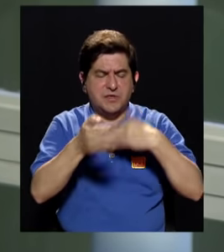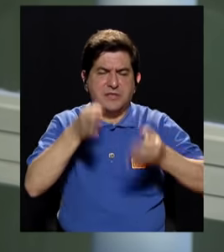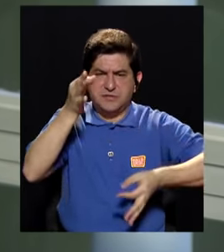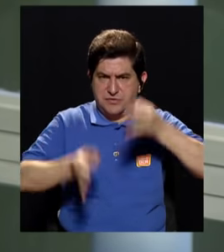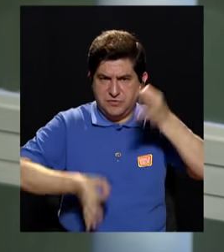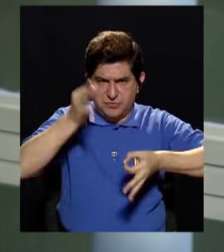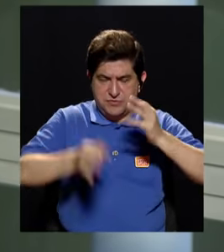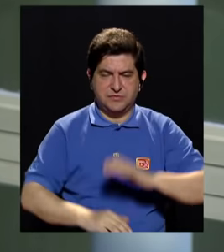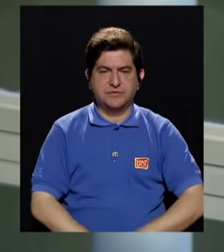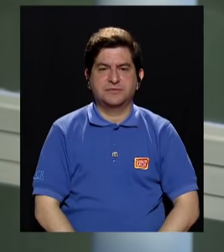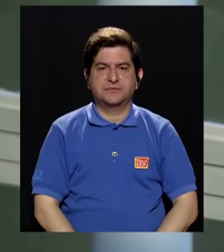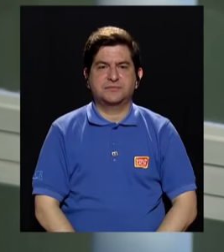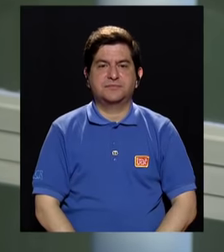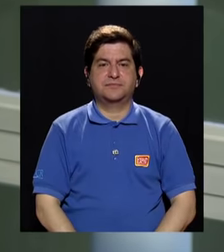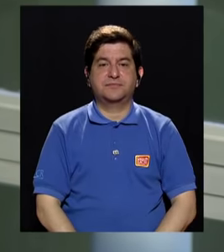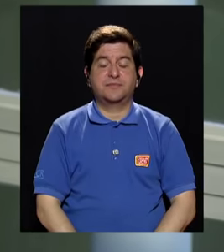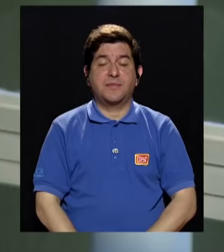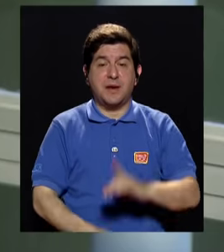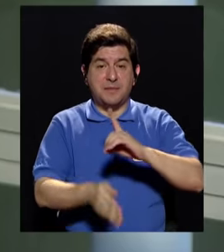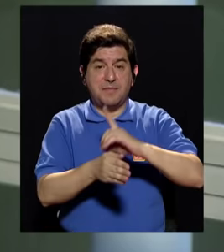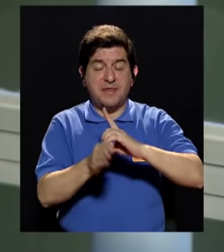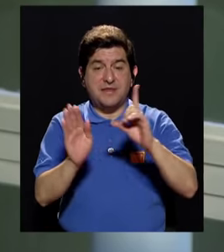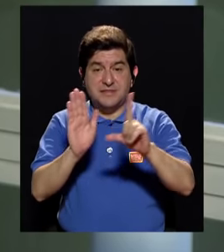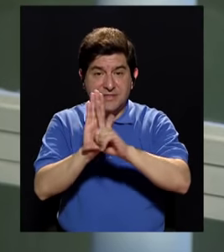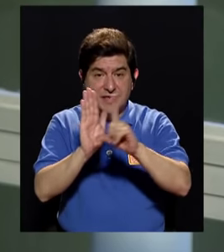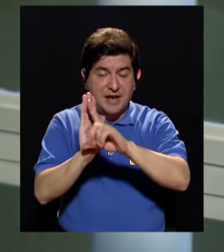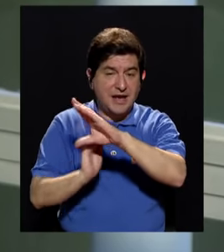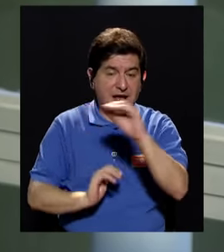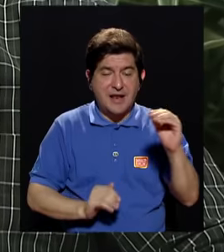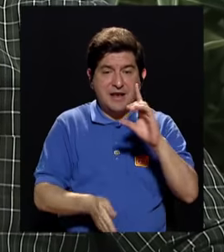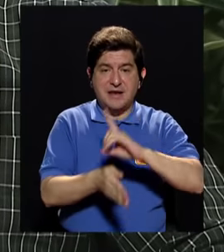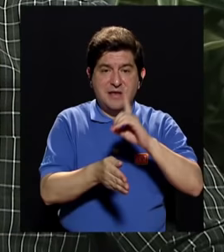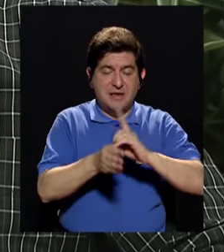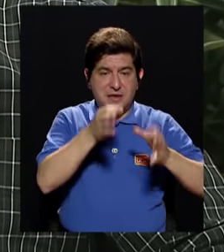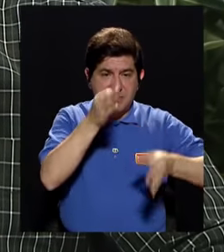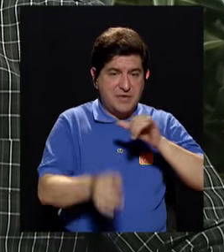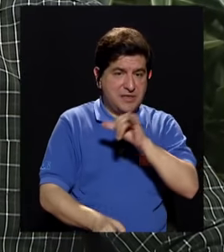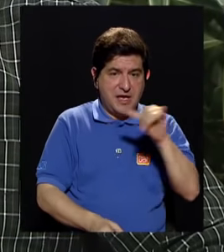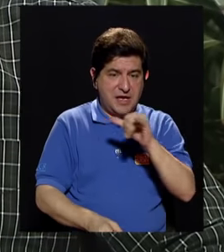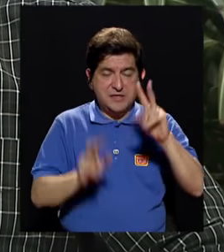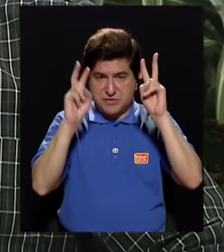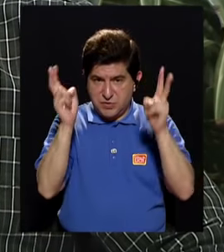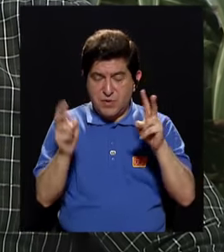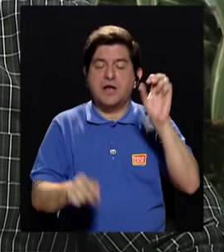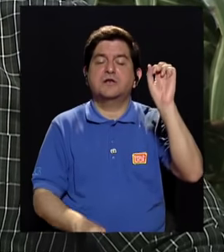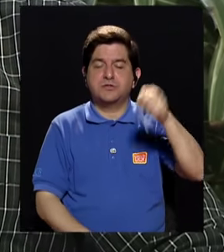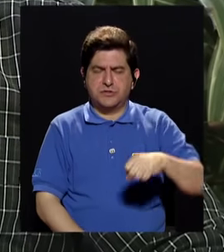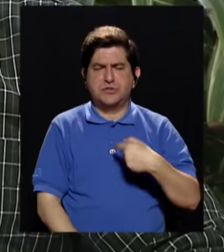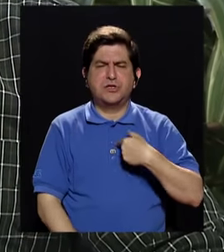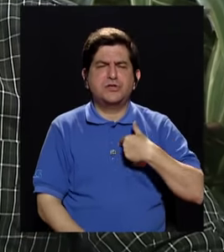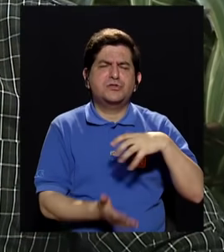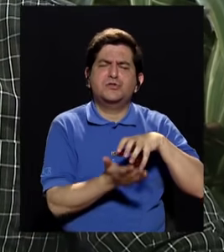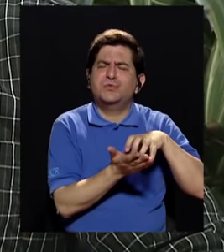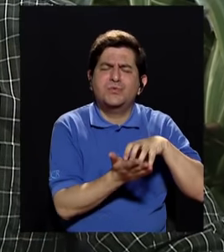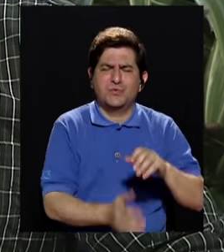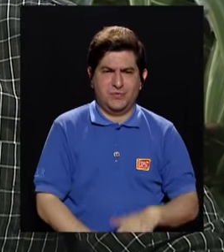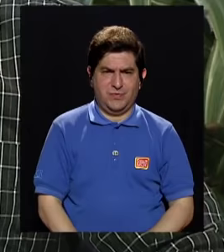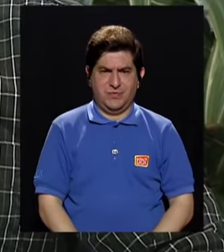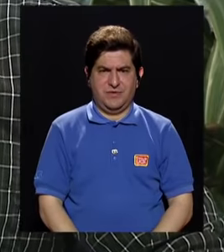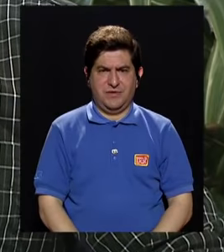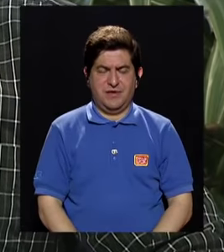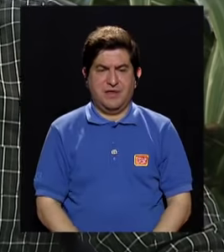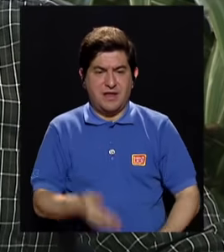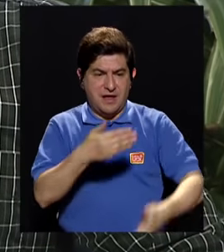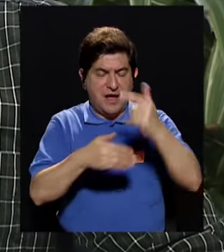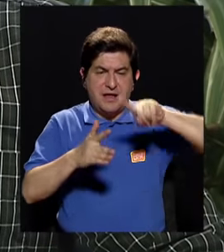proceso judicial entonces medicina legal y medicina forense estamos hablando del mismo tema es el mismo tema yo tenía una duda porque